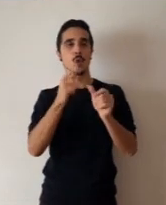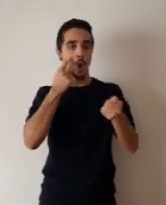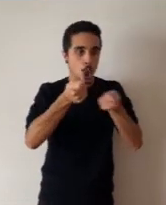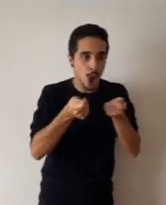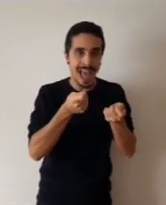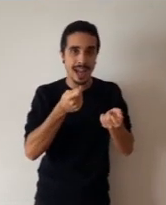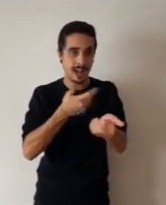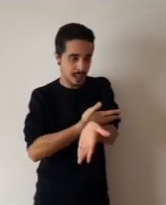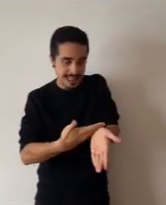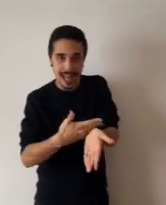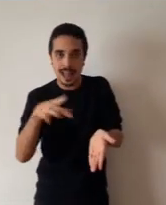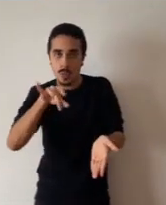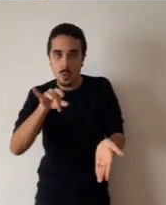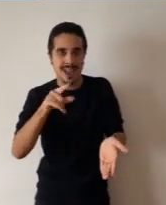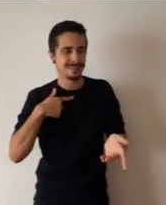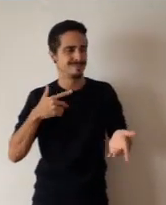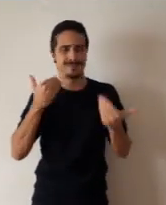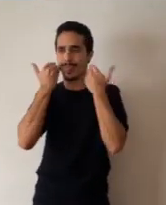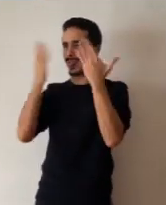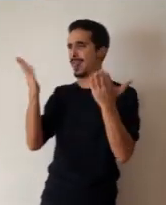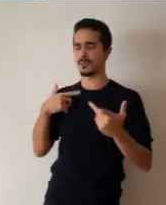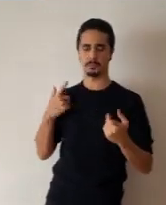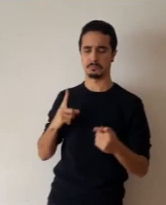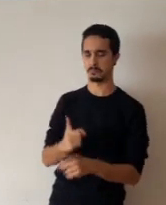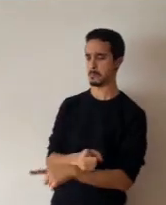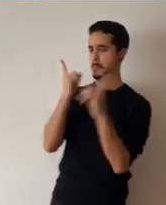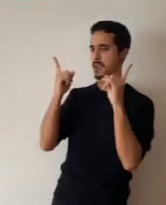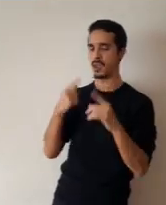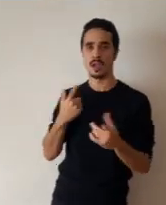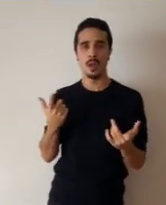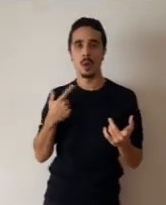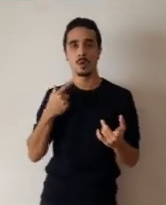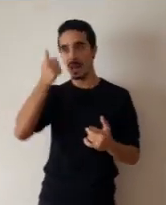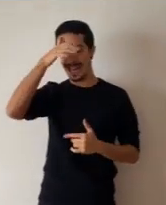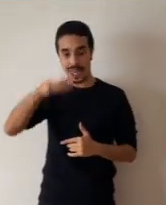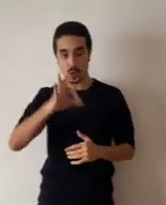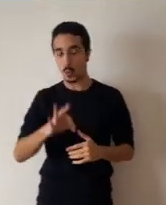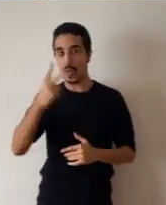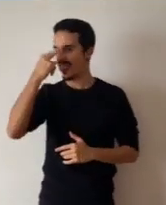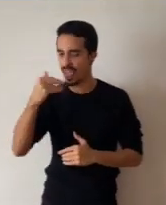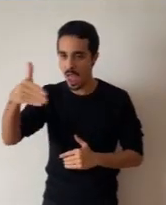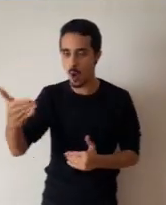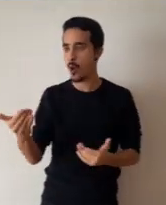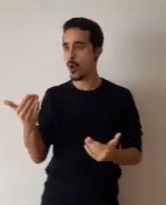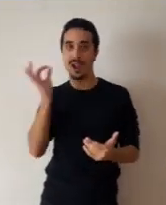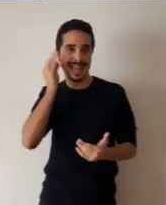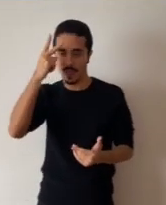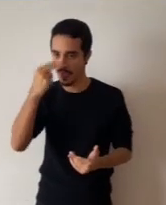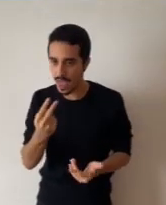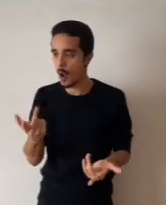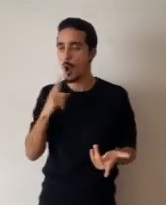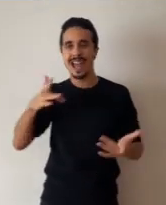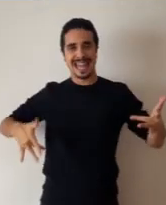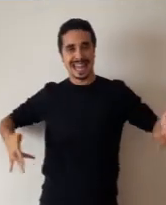no hay manera de controlar sus cifras de glucosa, que hace lo que le da la gana y que, ay Dios mío, este niño o esta niña se va a quedar ciego,